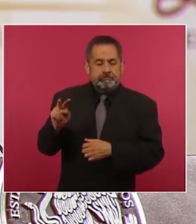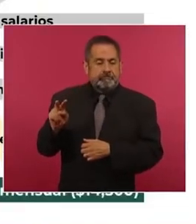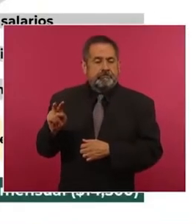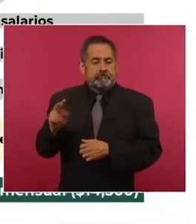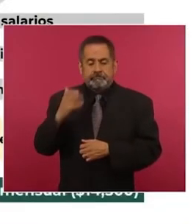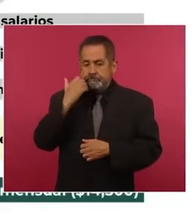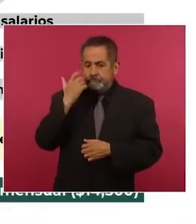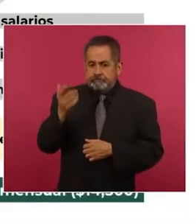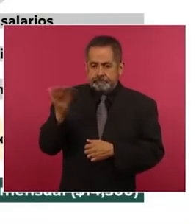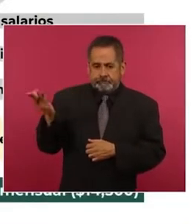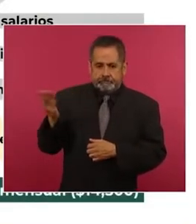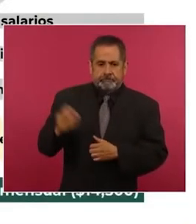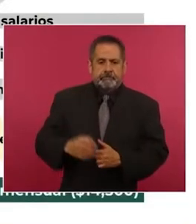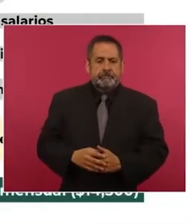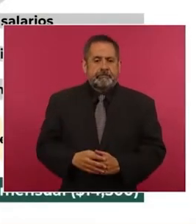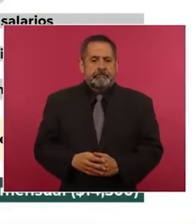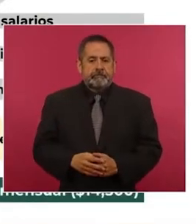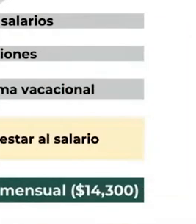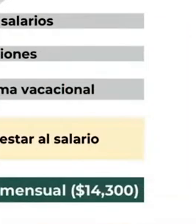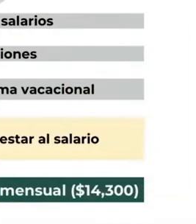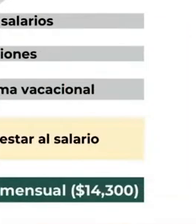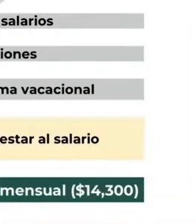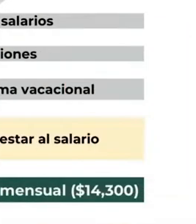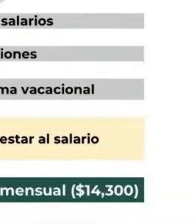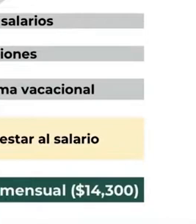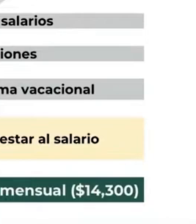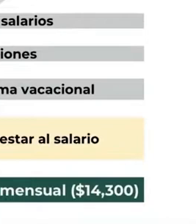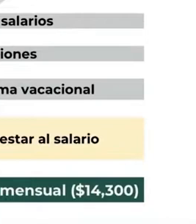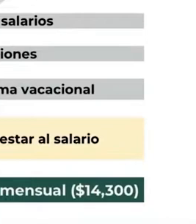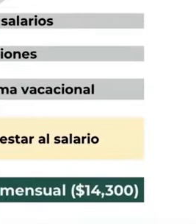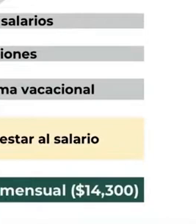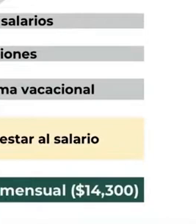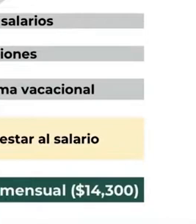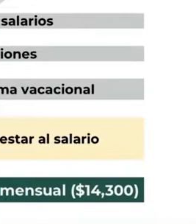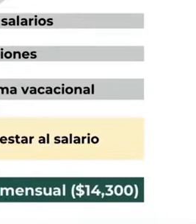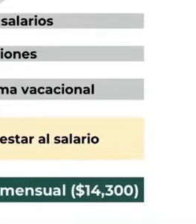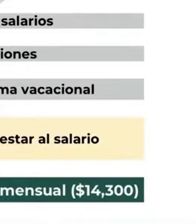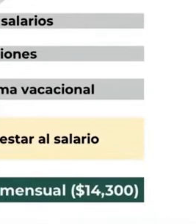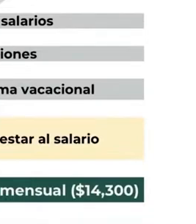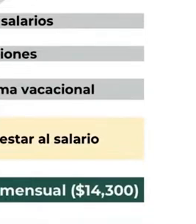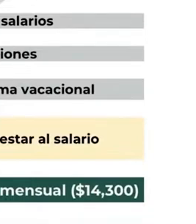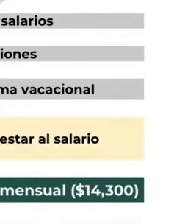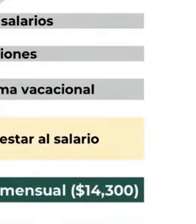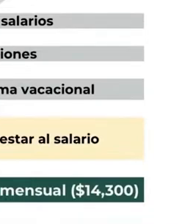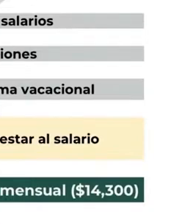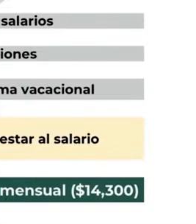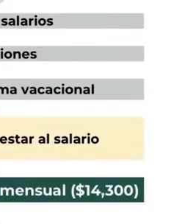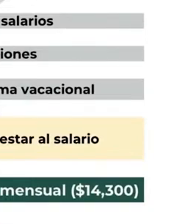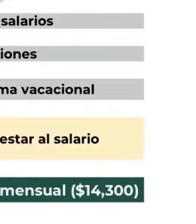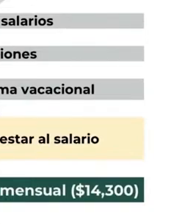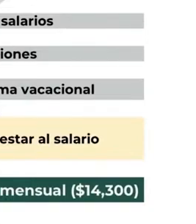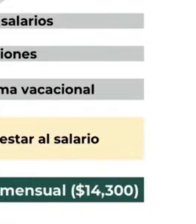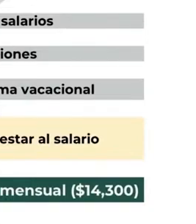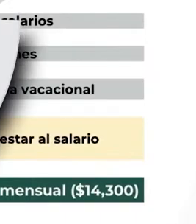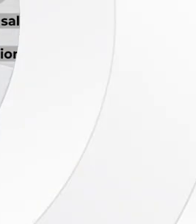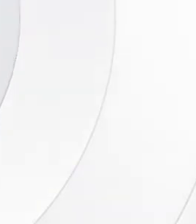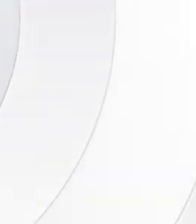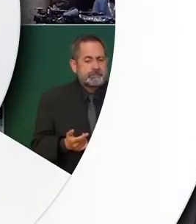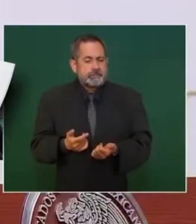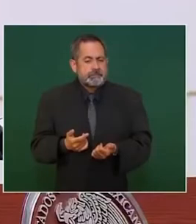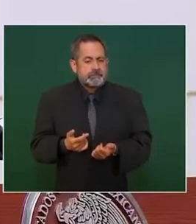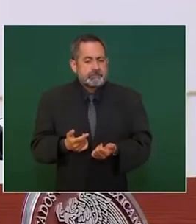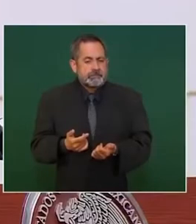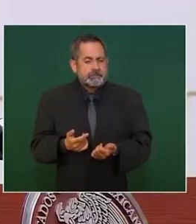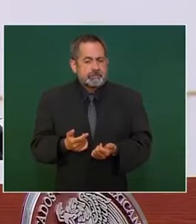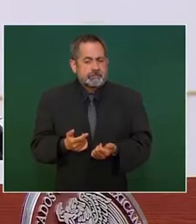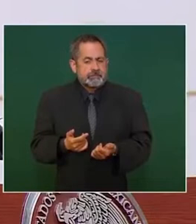haciendo la aproximación para llegar con sueldos, prestaciones, aguinaldo.